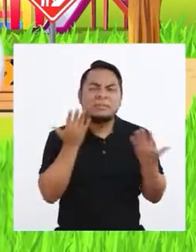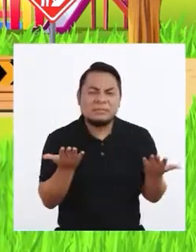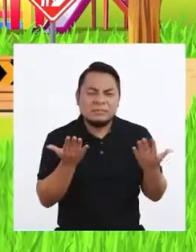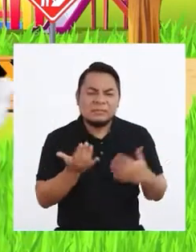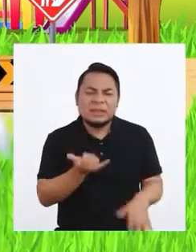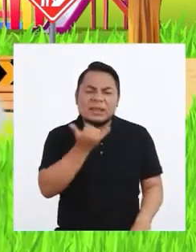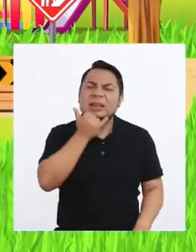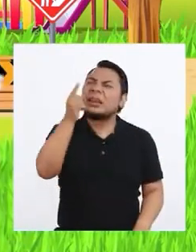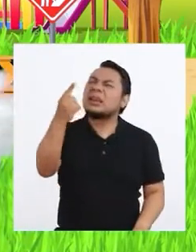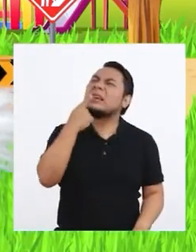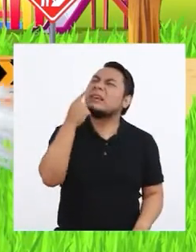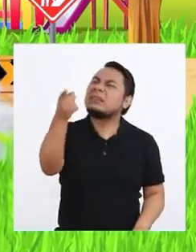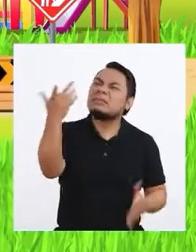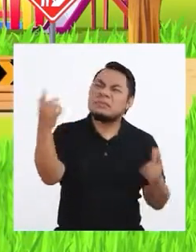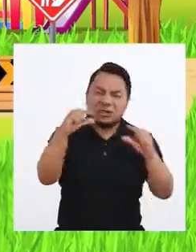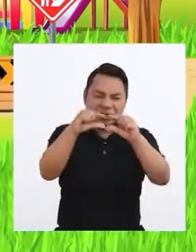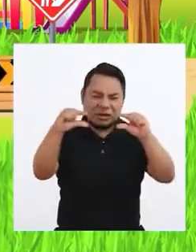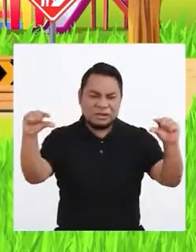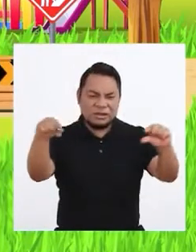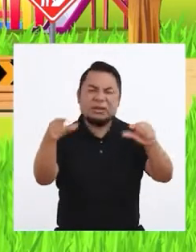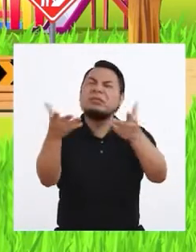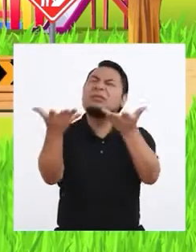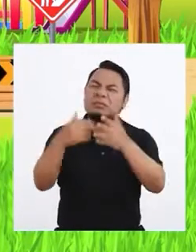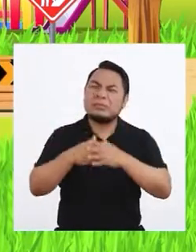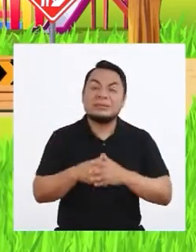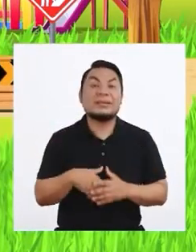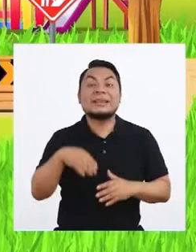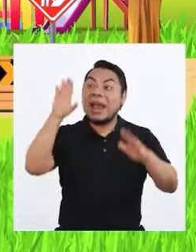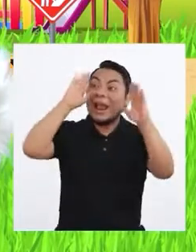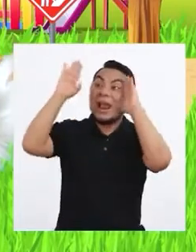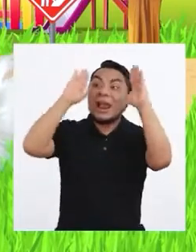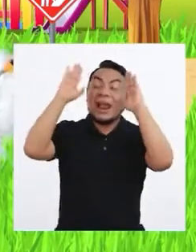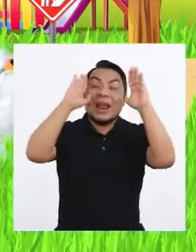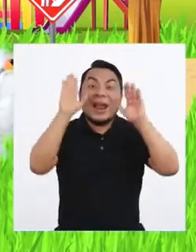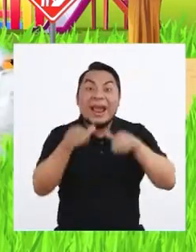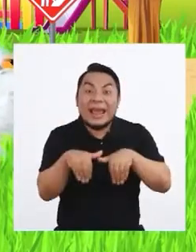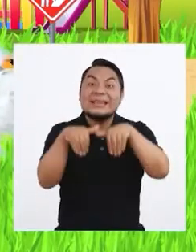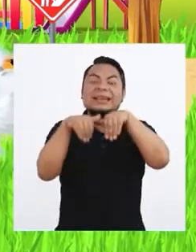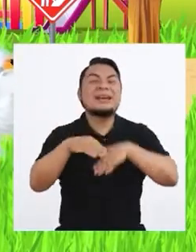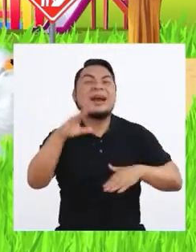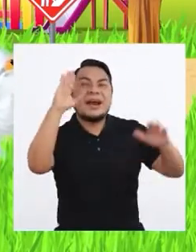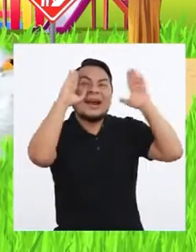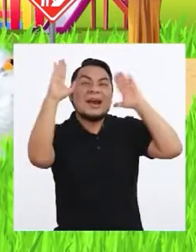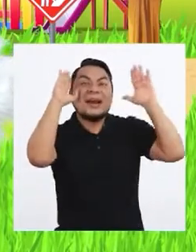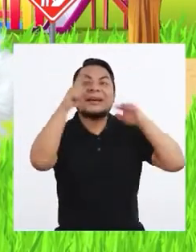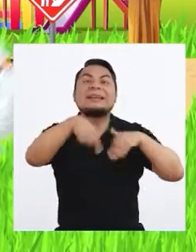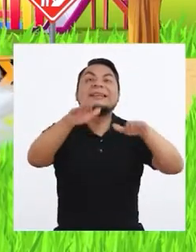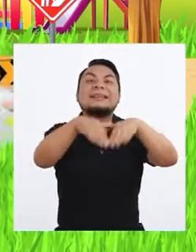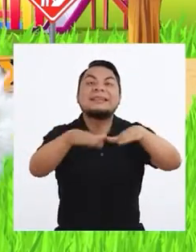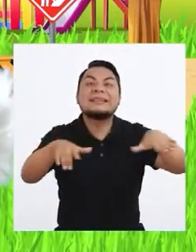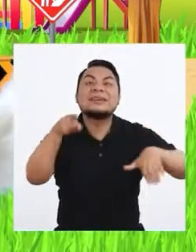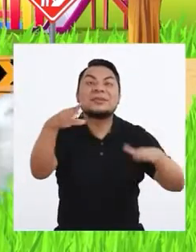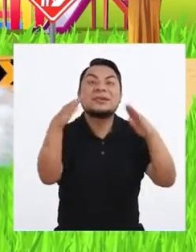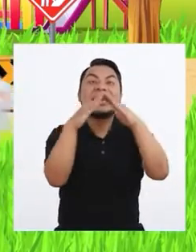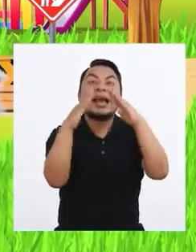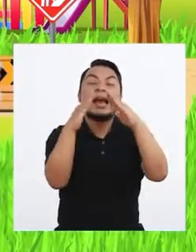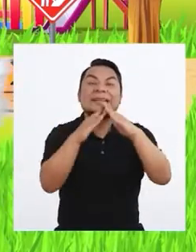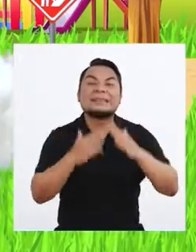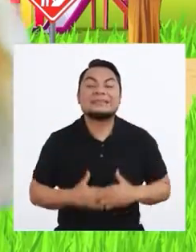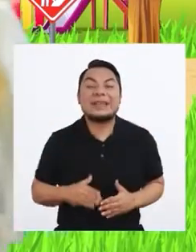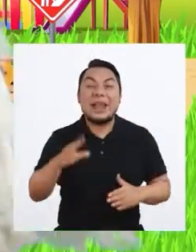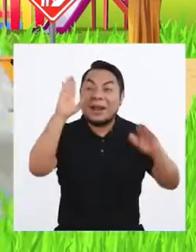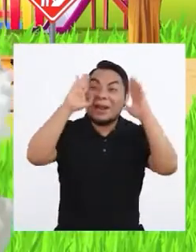¿Qué habrá tras ese cartel? ¿Y esas cintas? ¡Hola, Chancay! ¡Hola, niños y niñas en